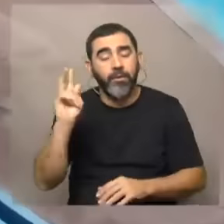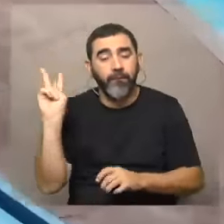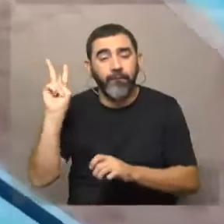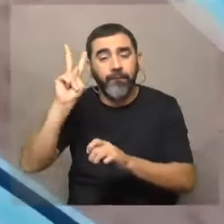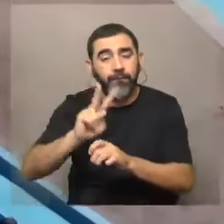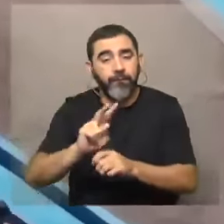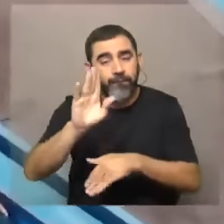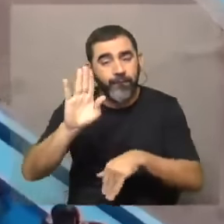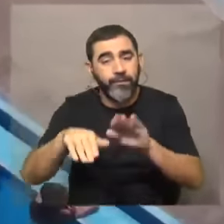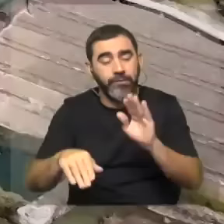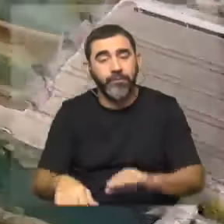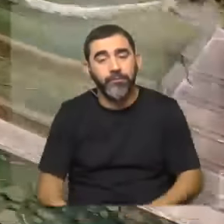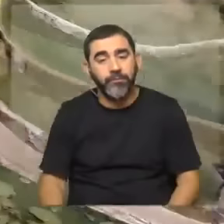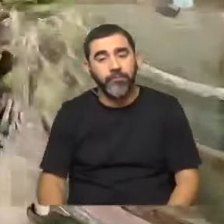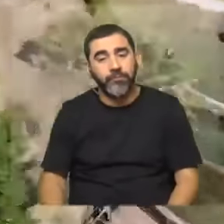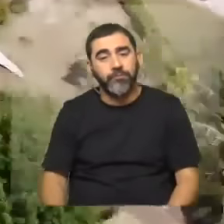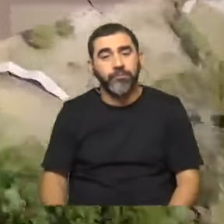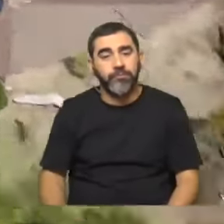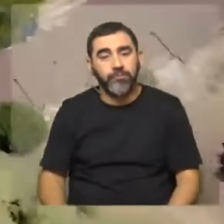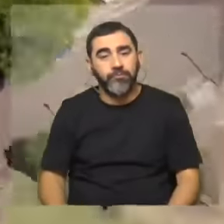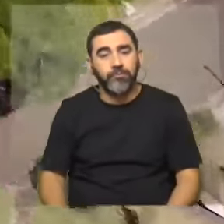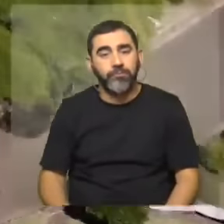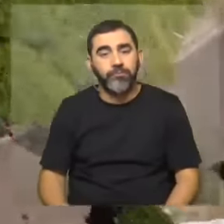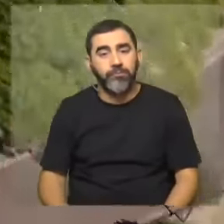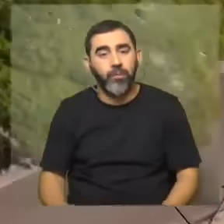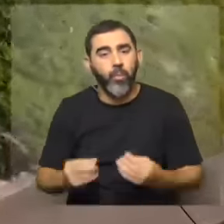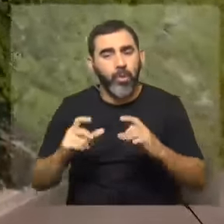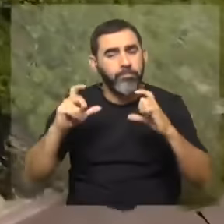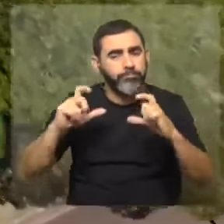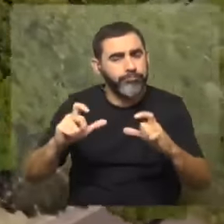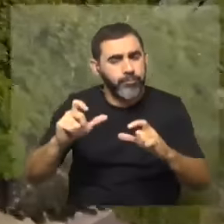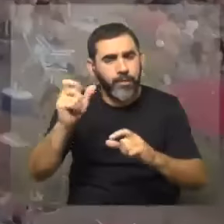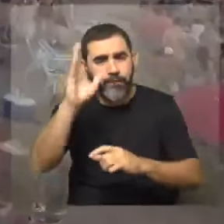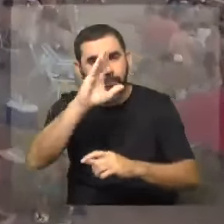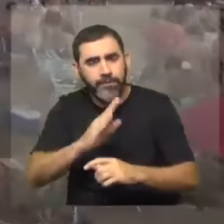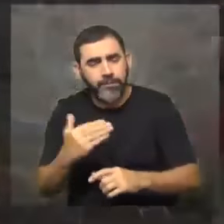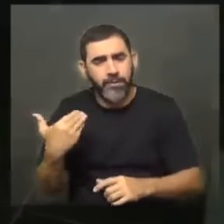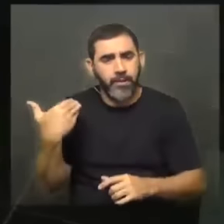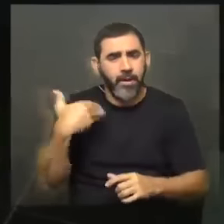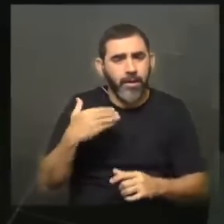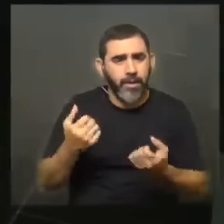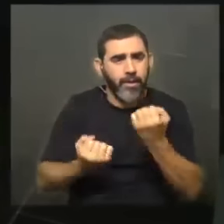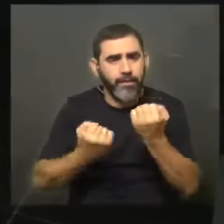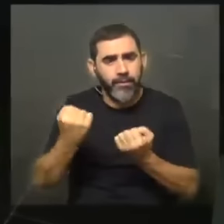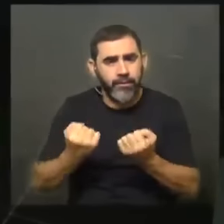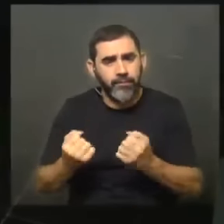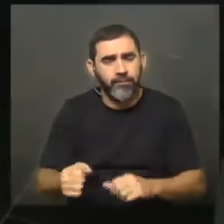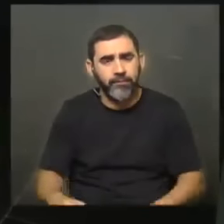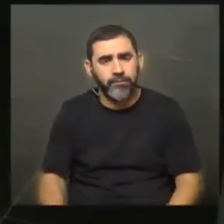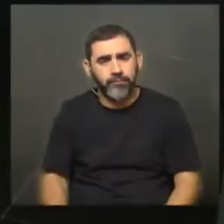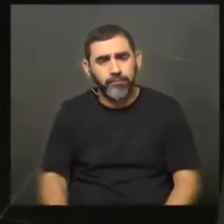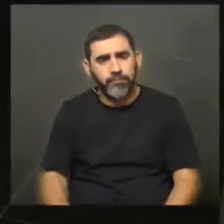iba a preguntar ya usted que anda recorriendo qué chapas vio Si más brasileñas o argentinas pero si usted me dice que hay argentinos